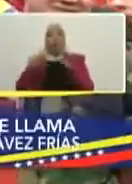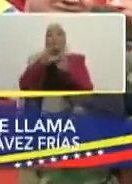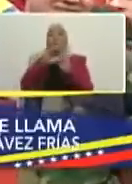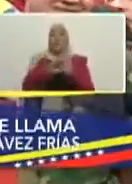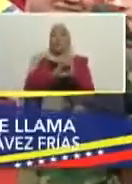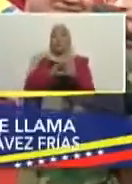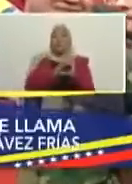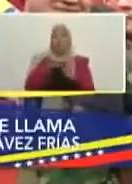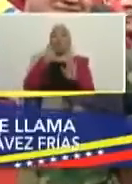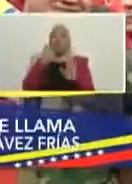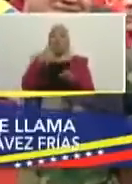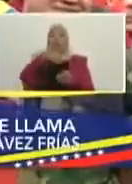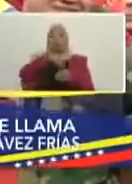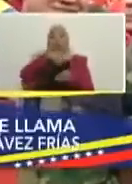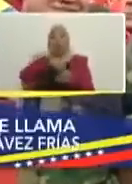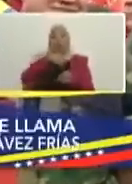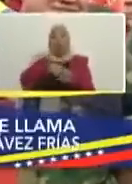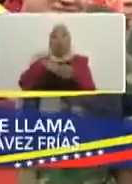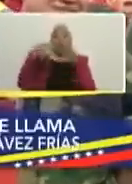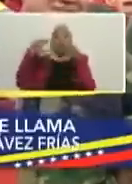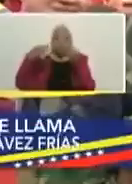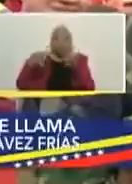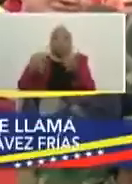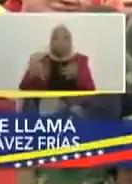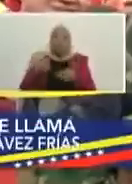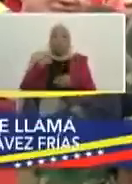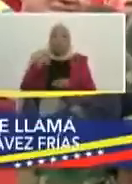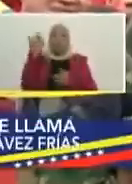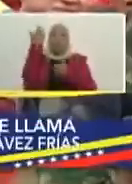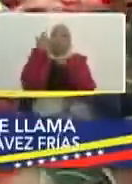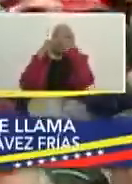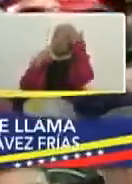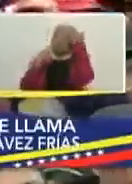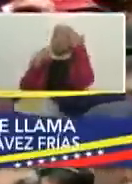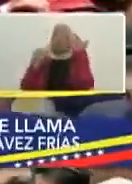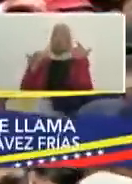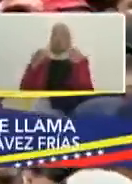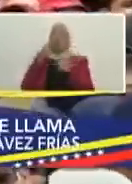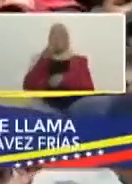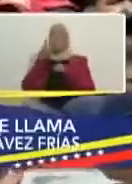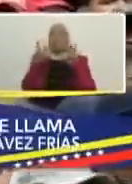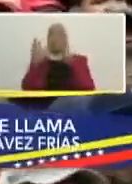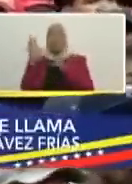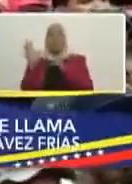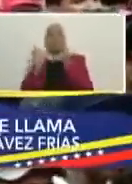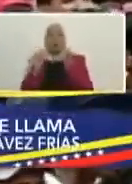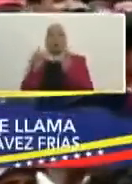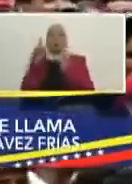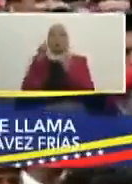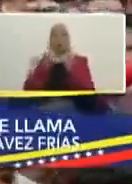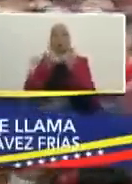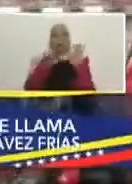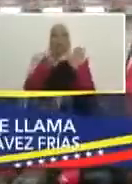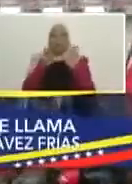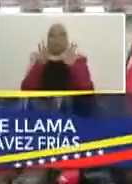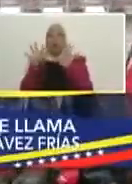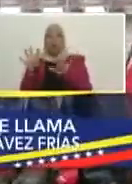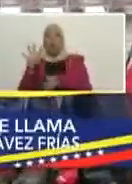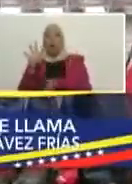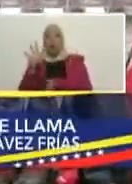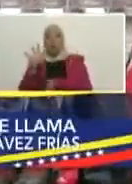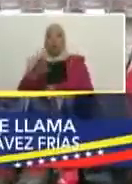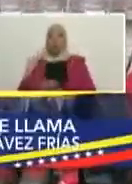constitucional y se cumplió la profecía del comandante Chávez del 26 de marzo de